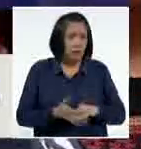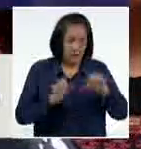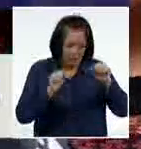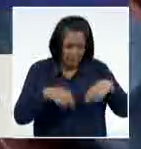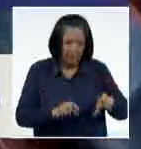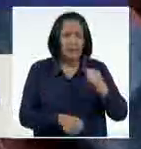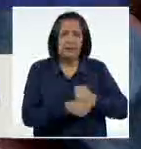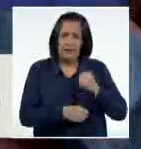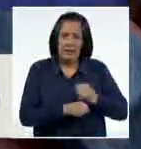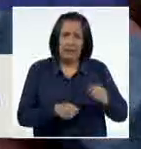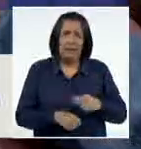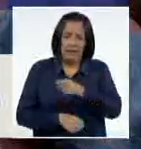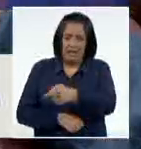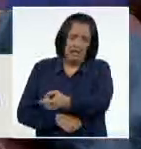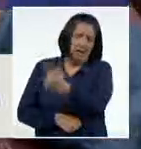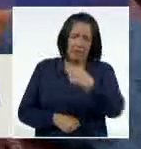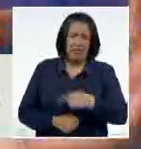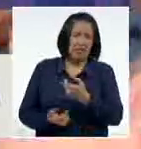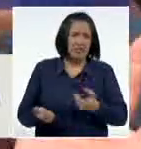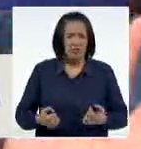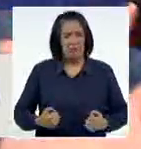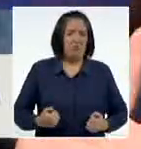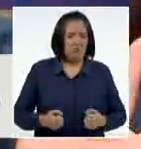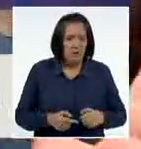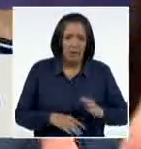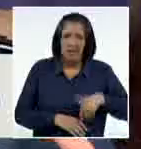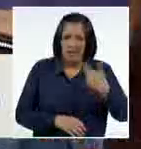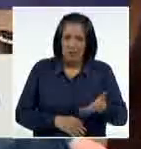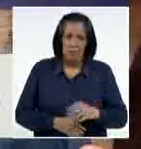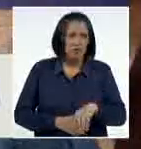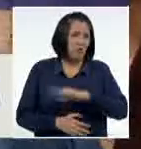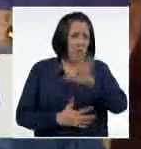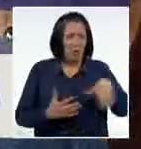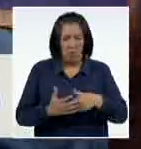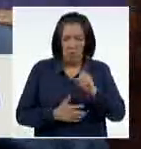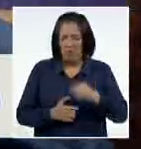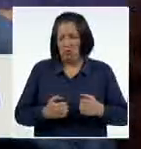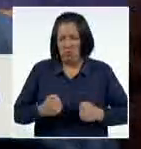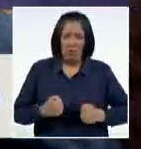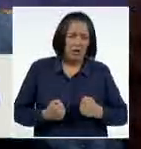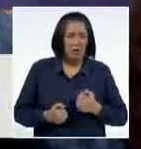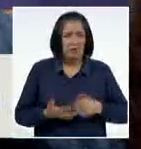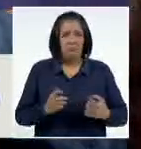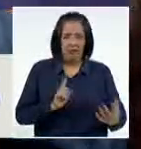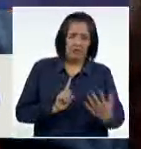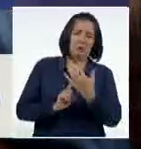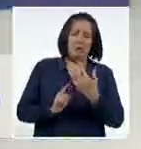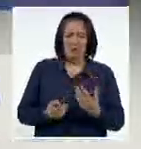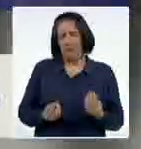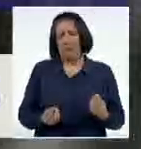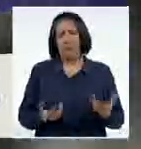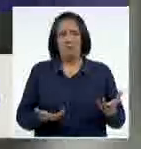trabajar, que nos deje trabajar. Él ha venido todo, mandó, después ha venido con toda su gente, todos sus matones a querernos agredir. ¿Cómo es